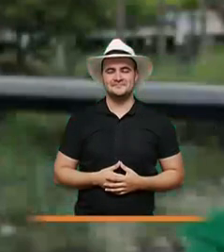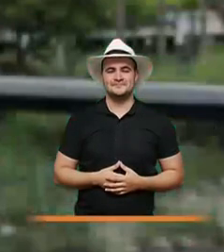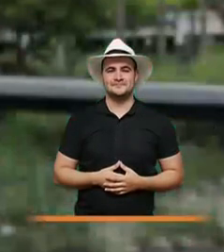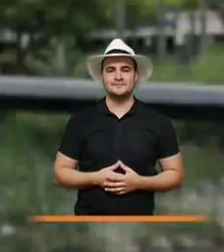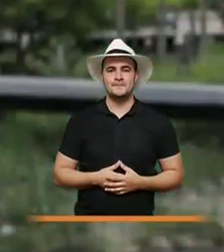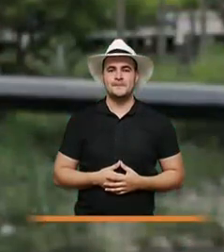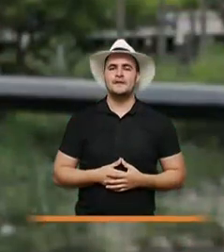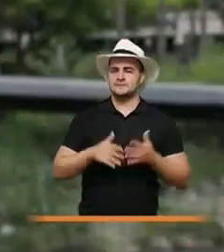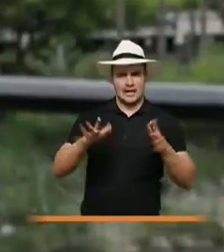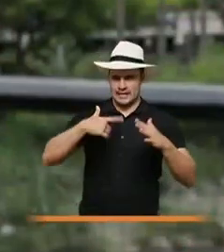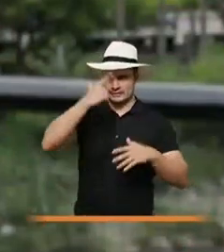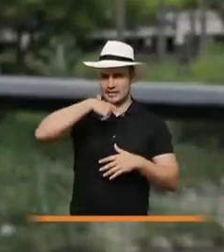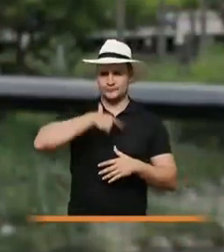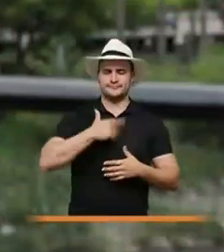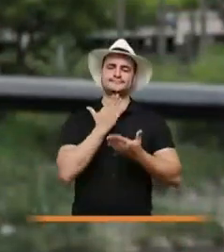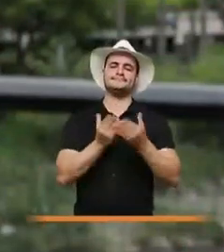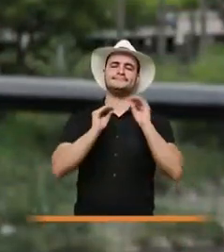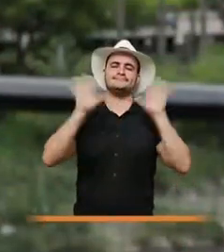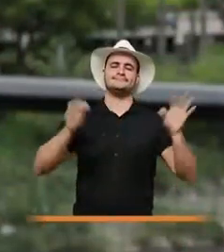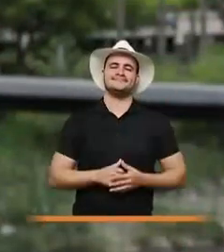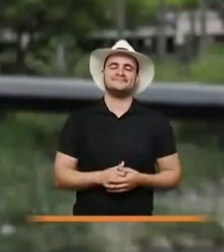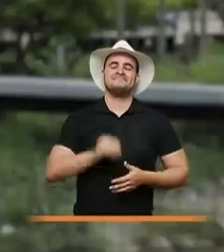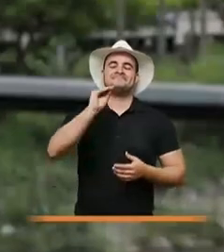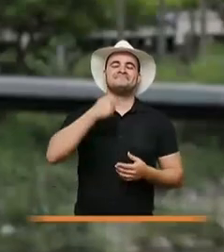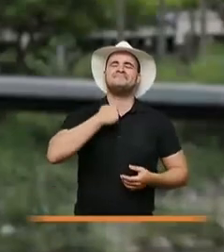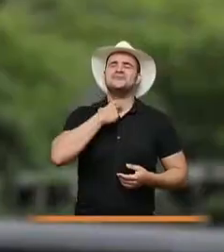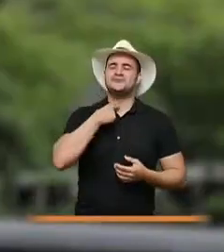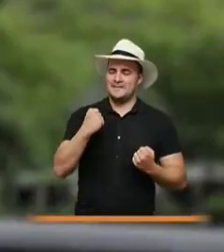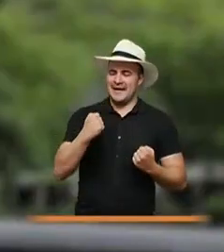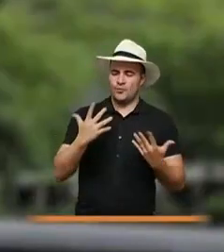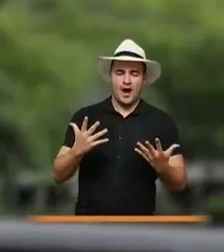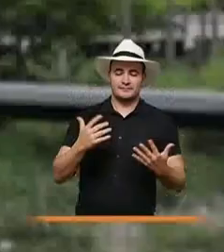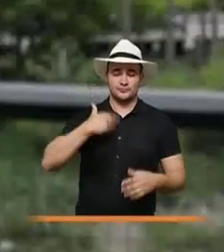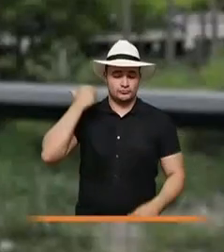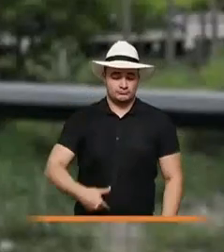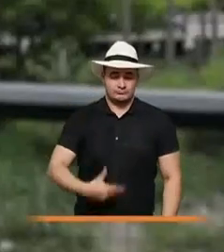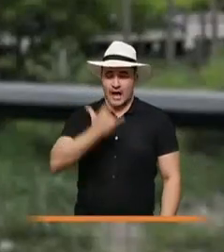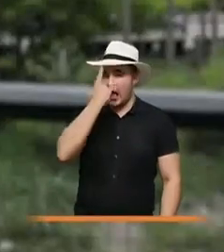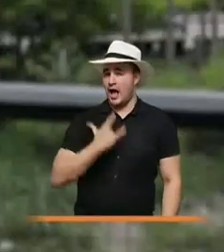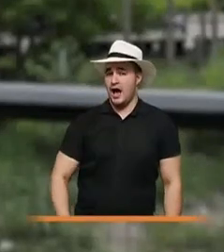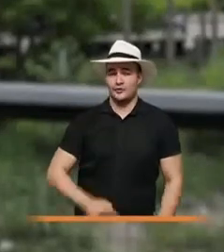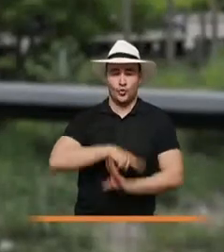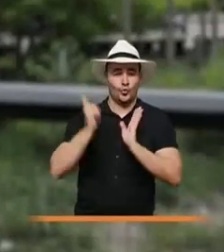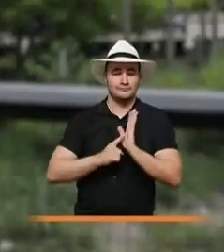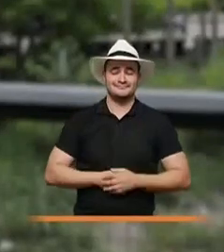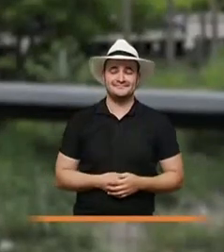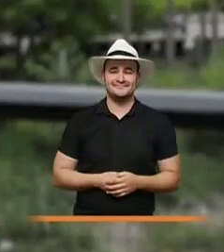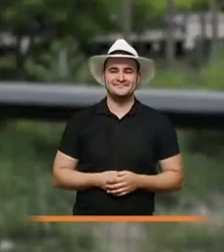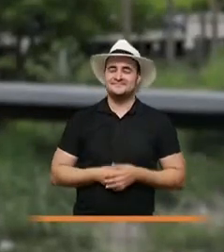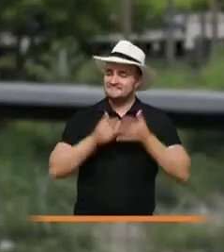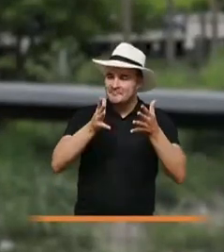ahora si sean serios todo yo me amo todos los cambios